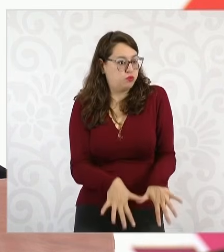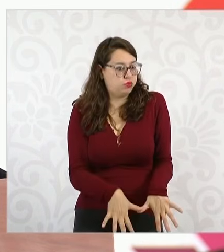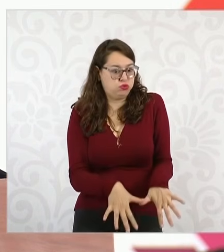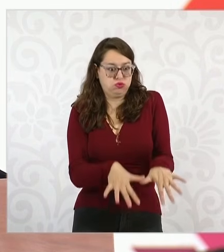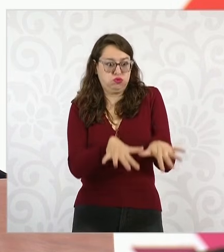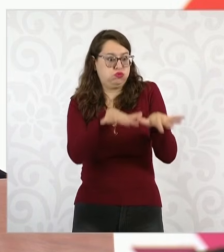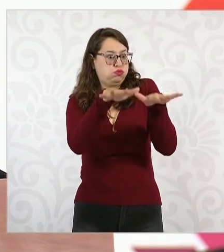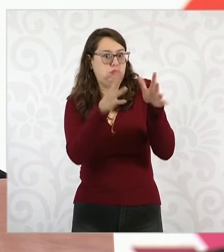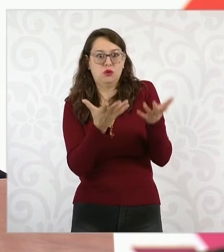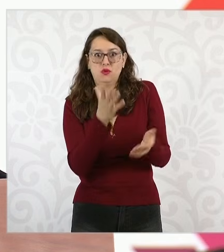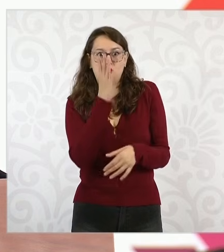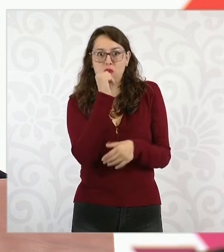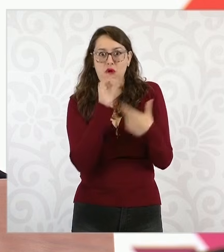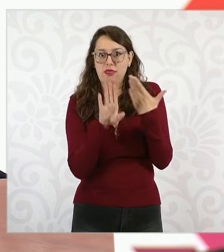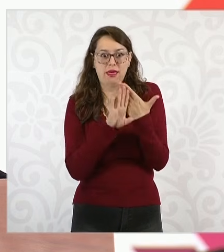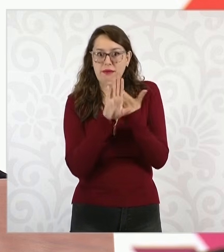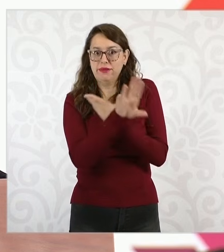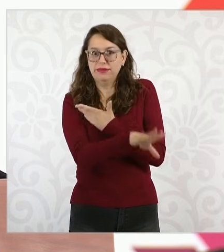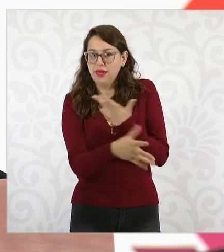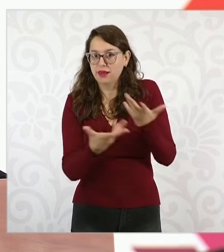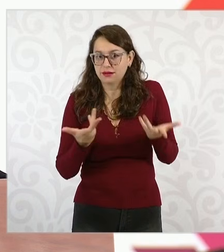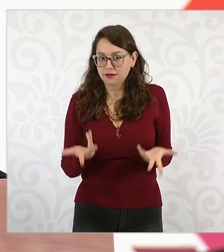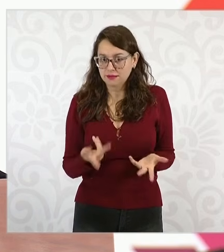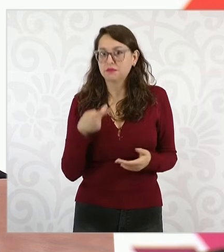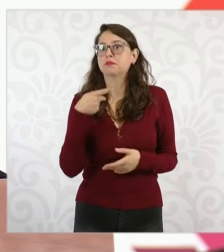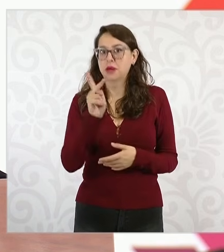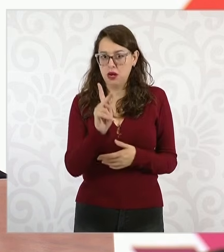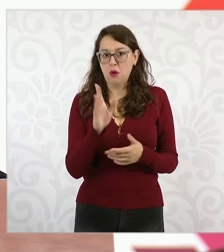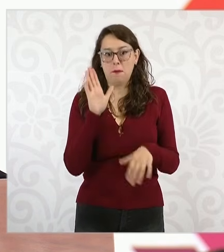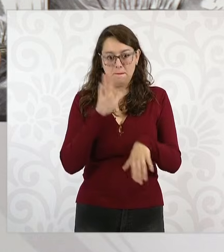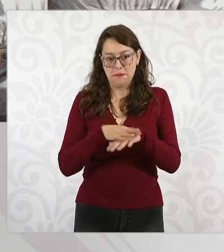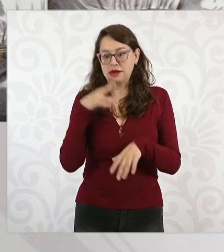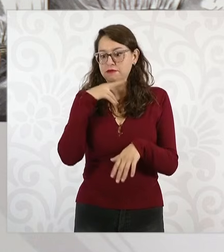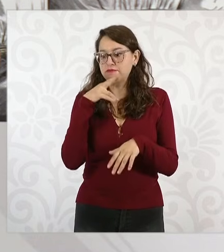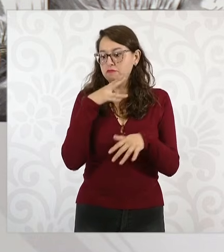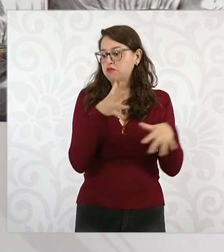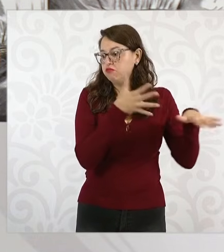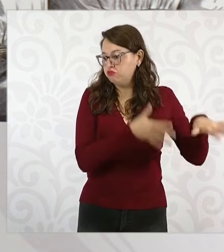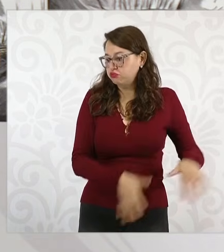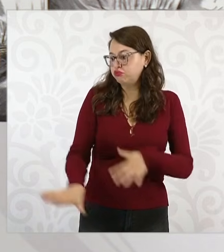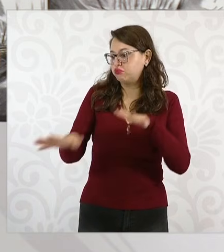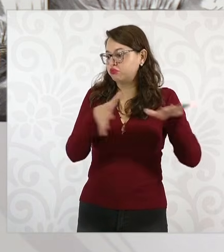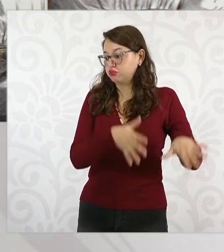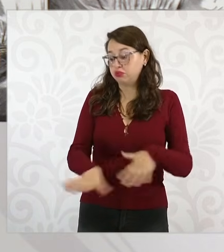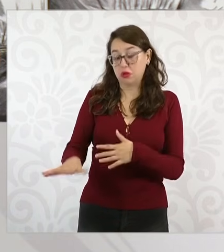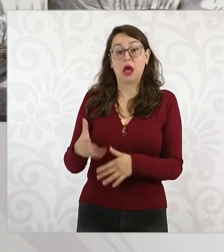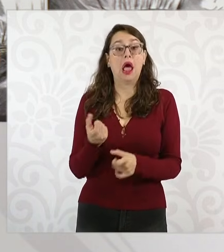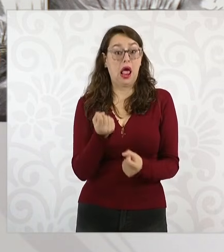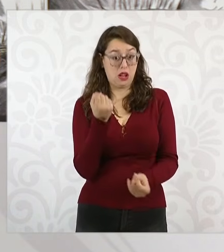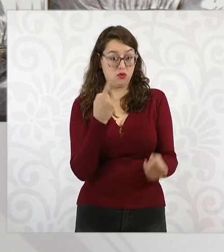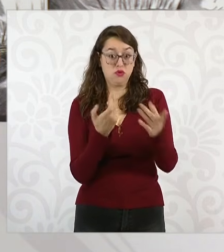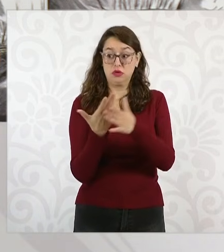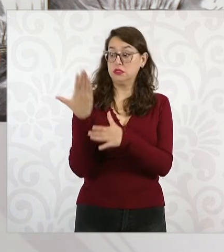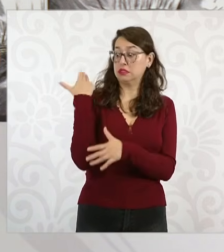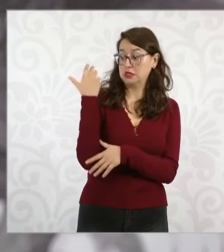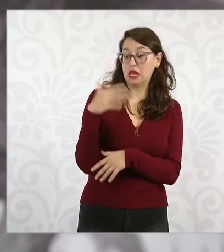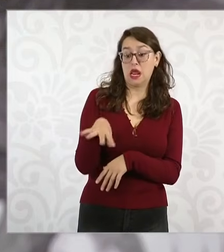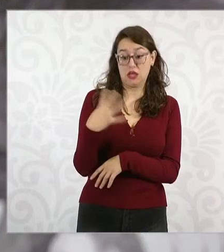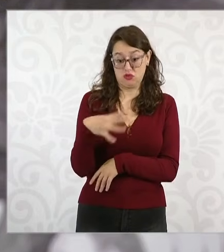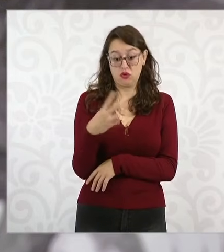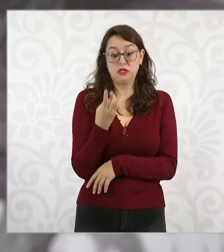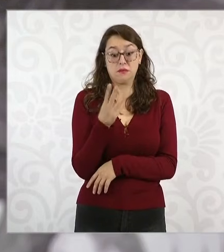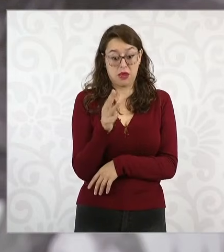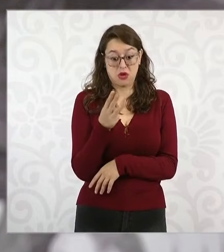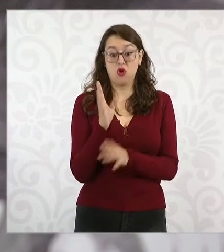las imágenes, hay obras que efectivamente, como lo mencionamos el 14 de mayo, si no recuerdo, ya se encuentran en operación.